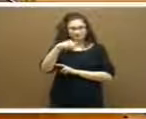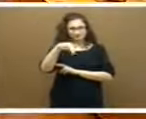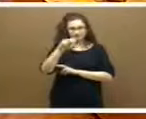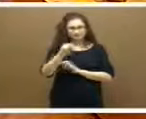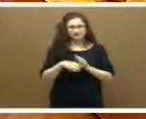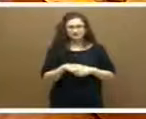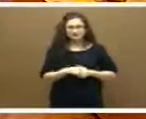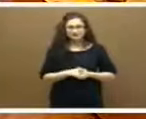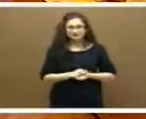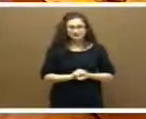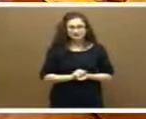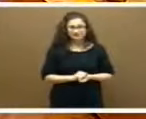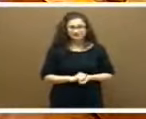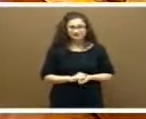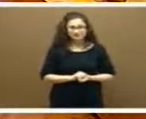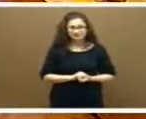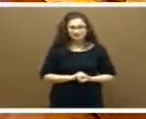5 minutos.